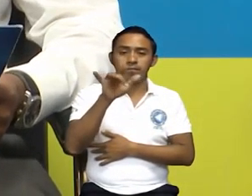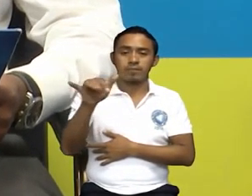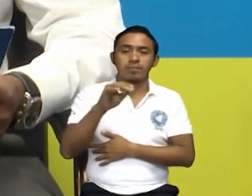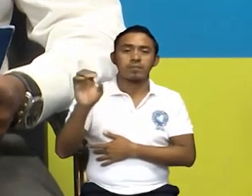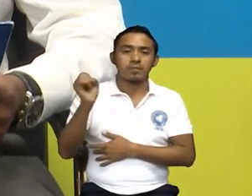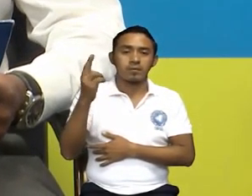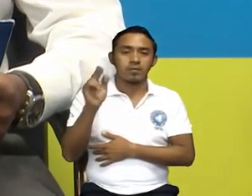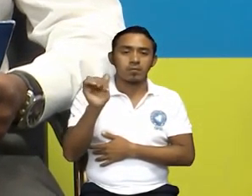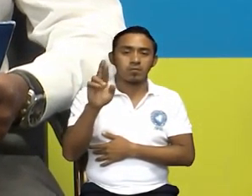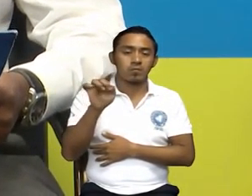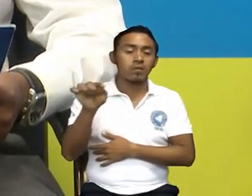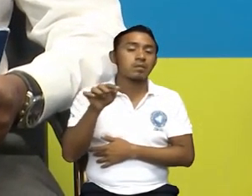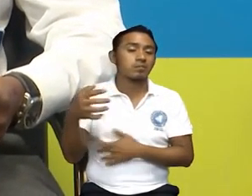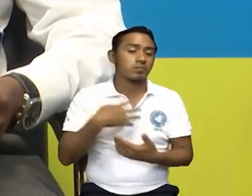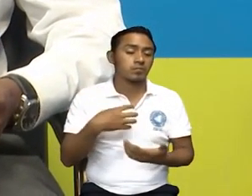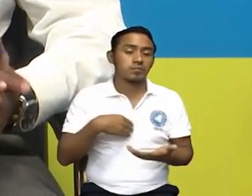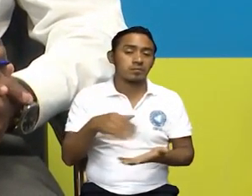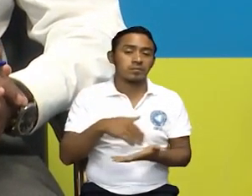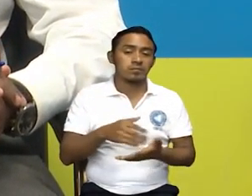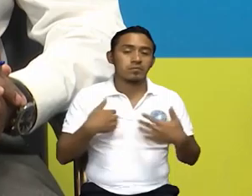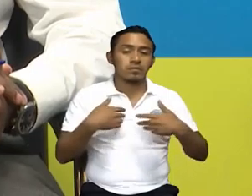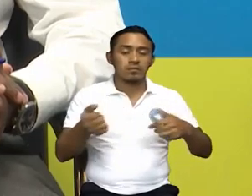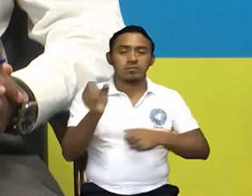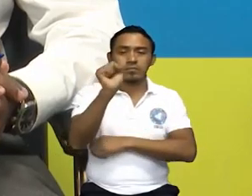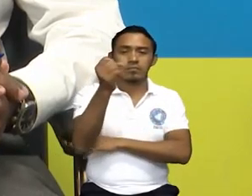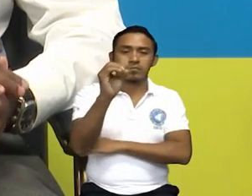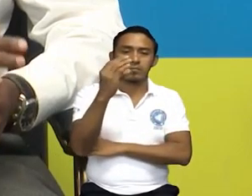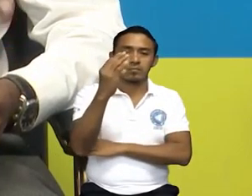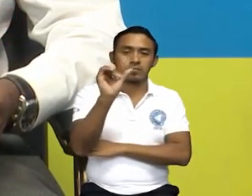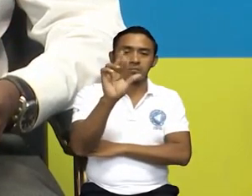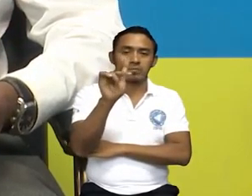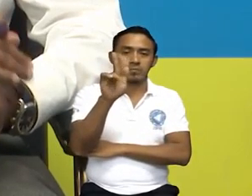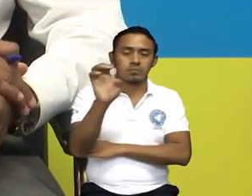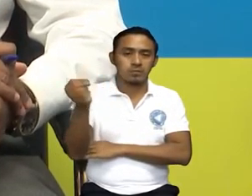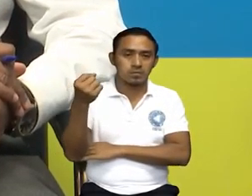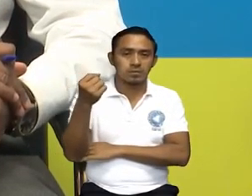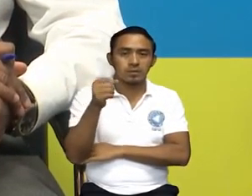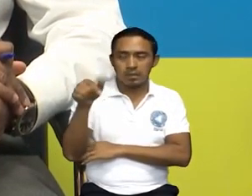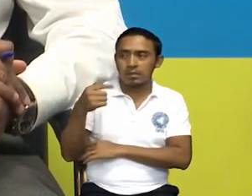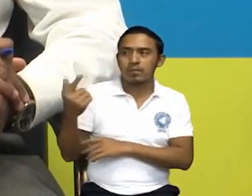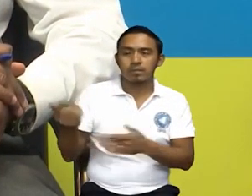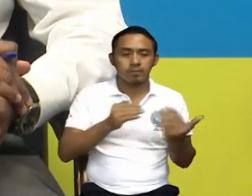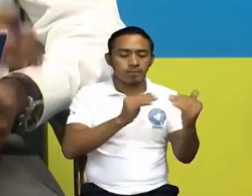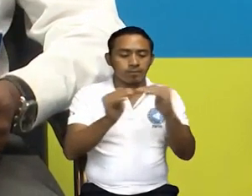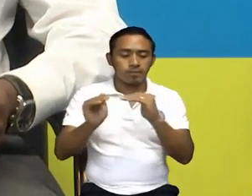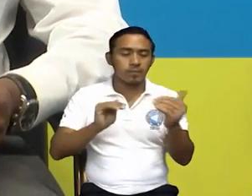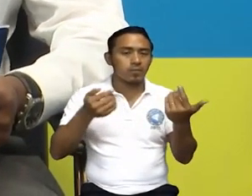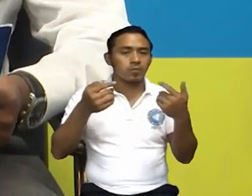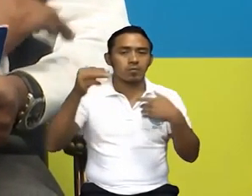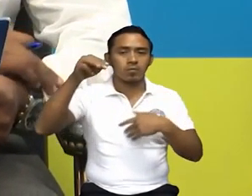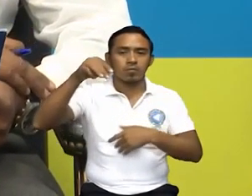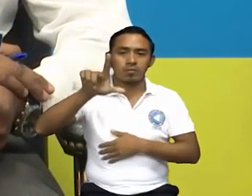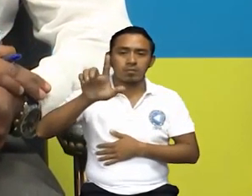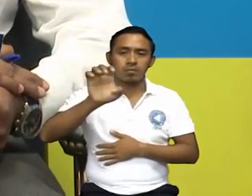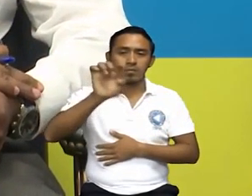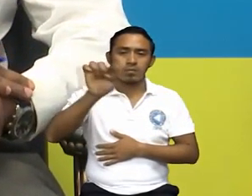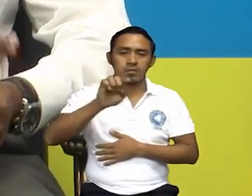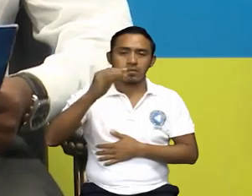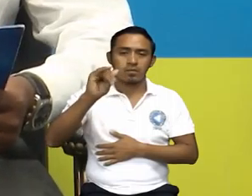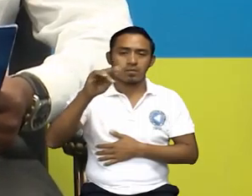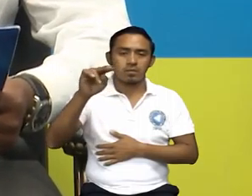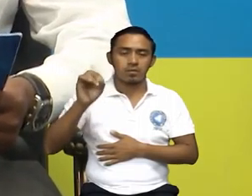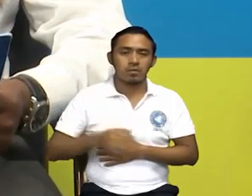Centro de Salud Sócrates Flores, ubicado en el barrio Monseñor Lescano, en el distrito número 2. Doctor, a